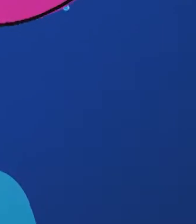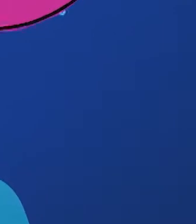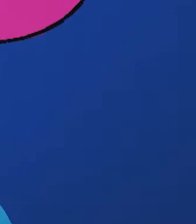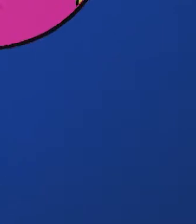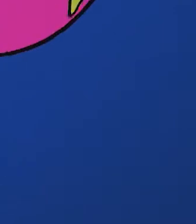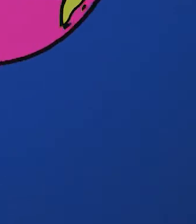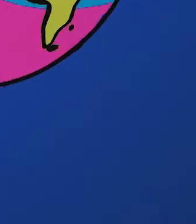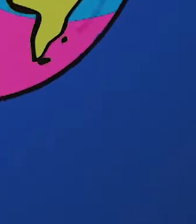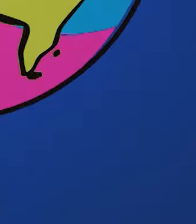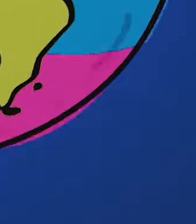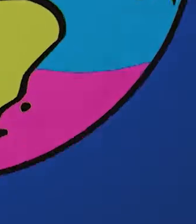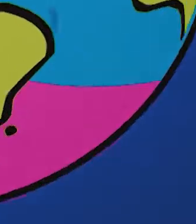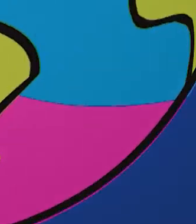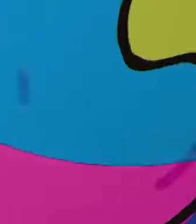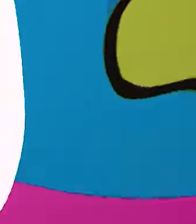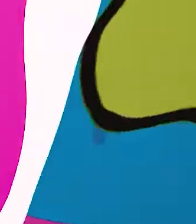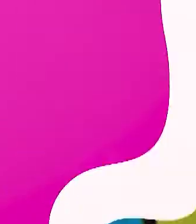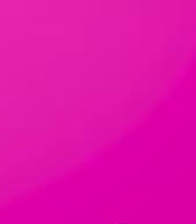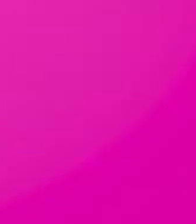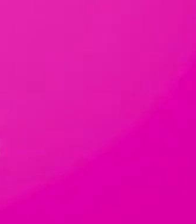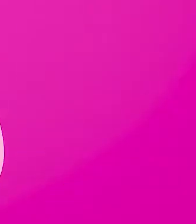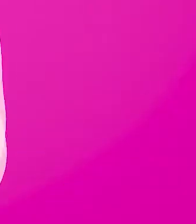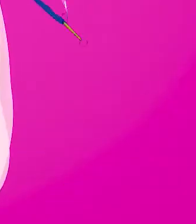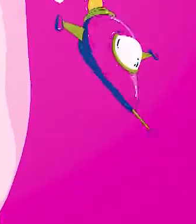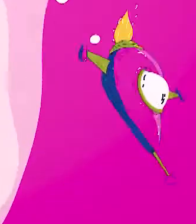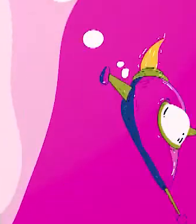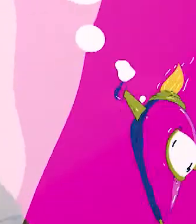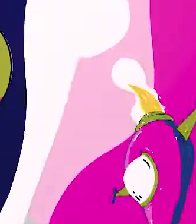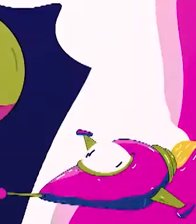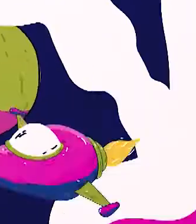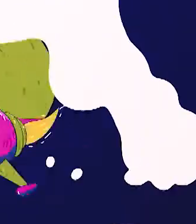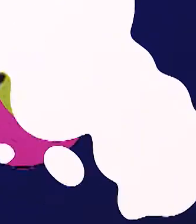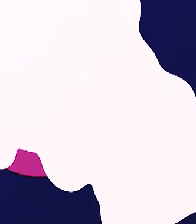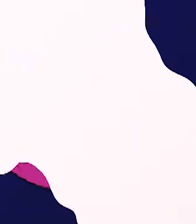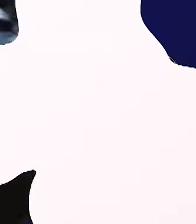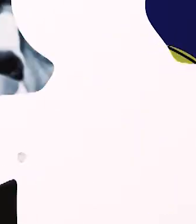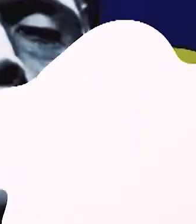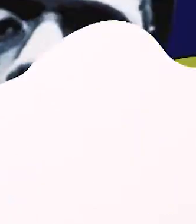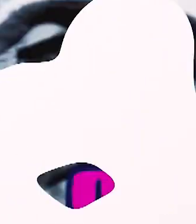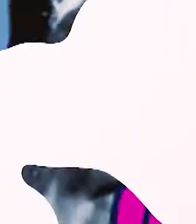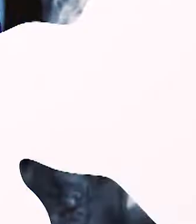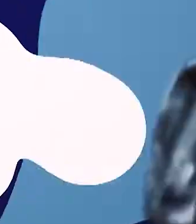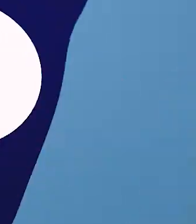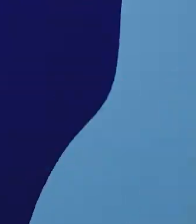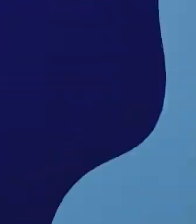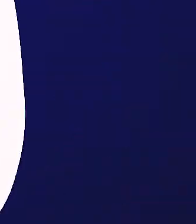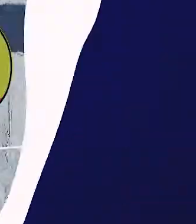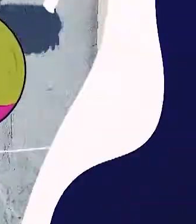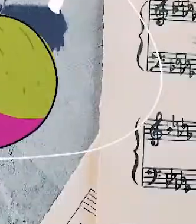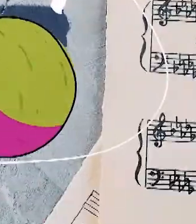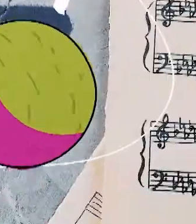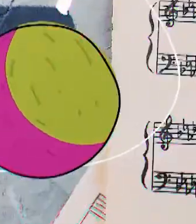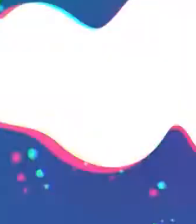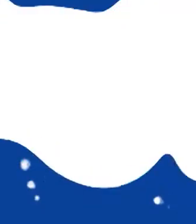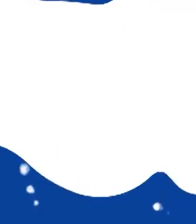participar por un montón de premios terrifantásticos. ¿Tenés algún deporte favorito? Mándanos un video. O una foto. Contándonos o mostrándonos.